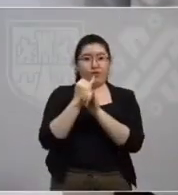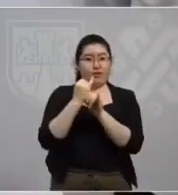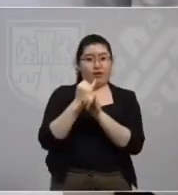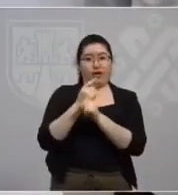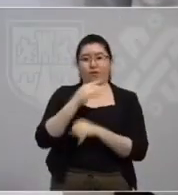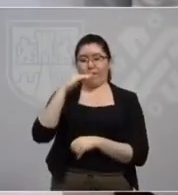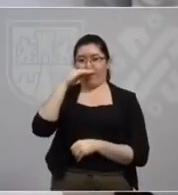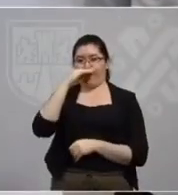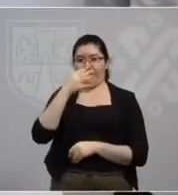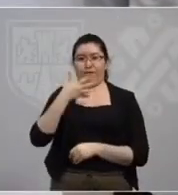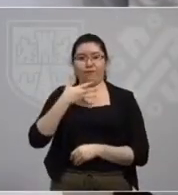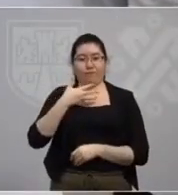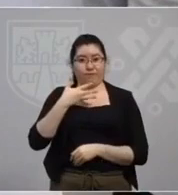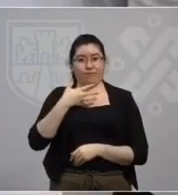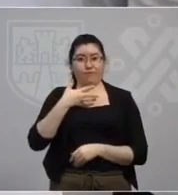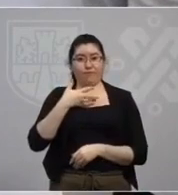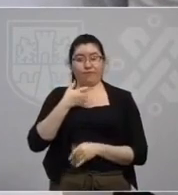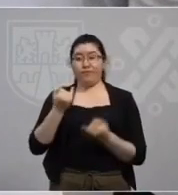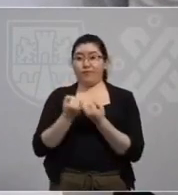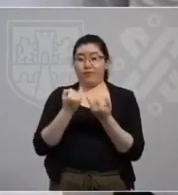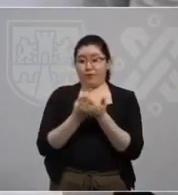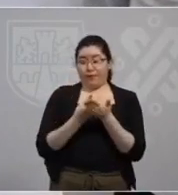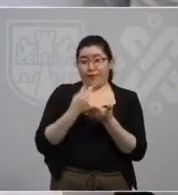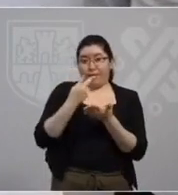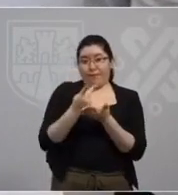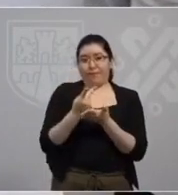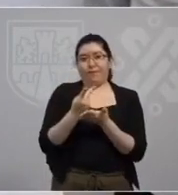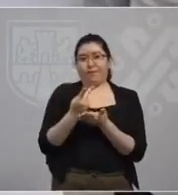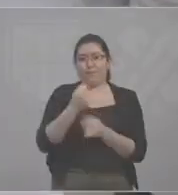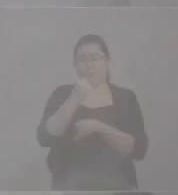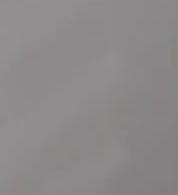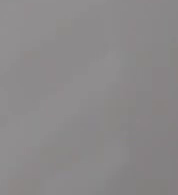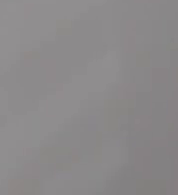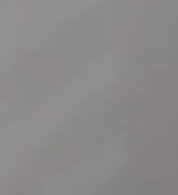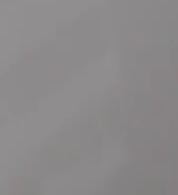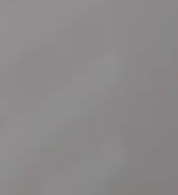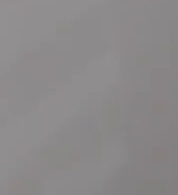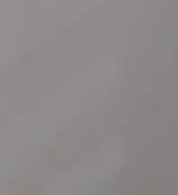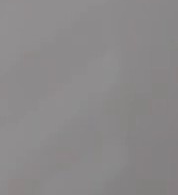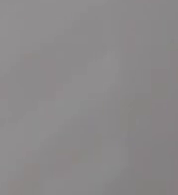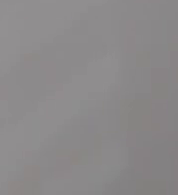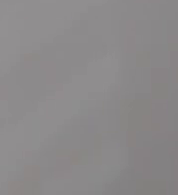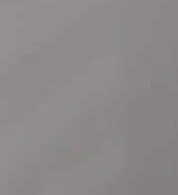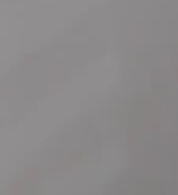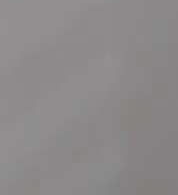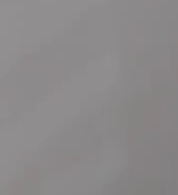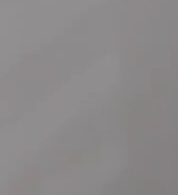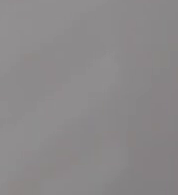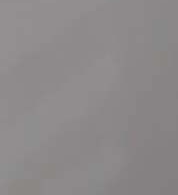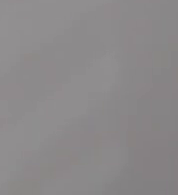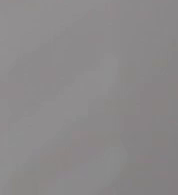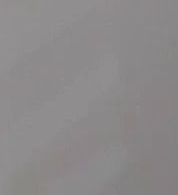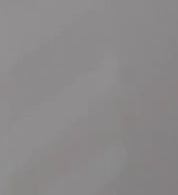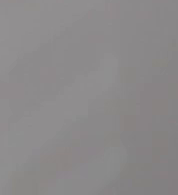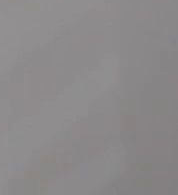gobierno este 15 de septiembre autoridades ya reforzaron toda la seguridad en esa zona de la alcaldía cuauhtémoc